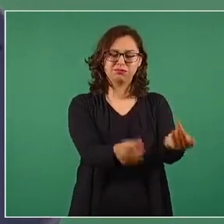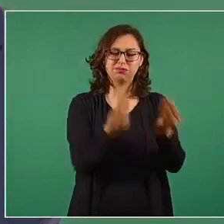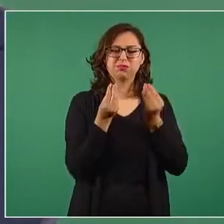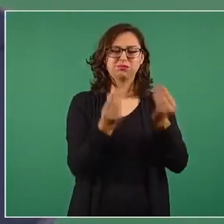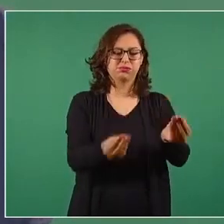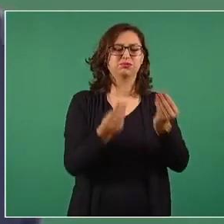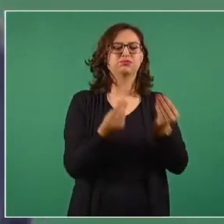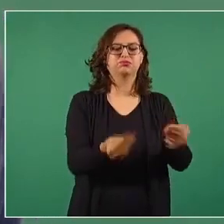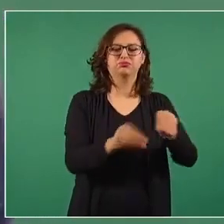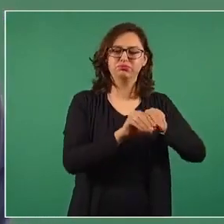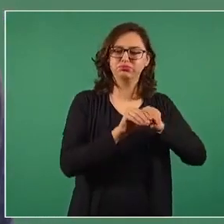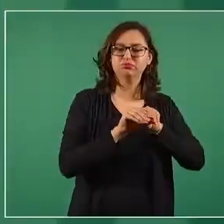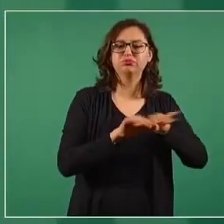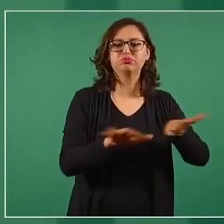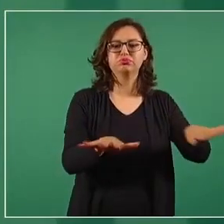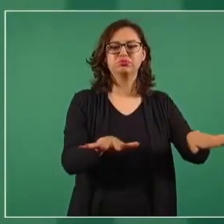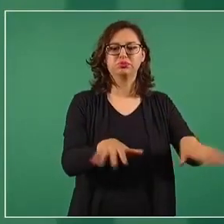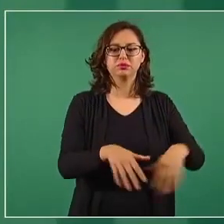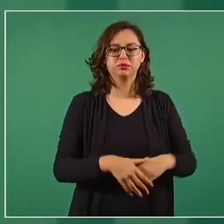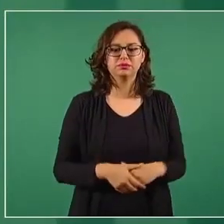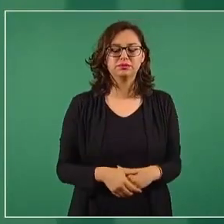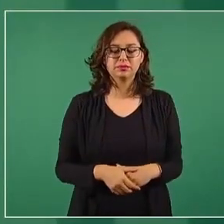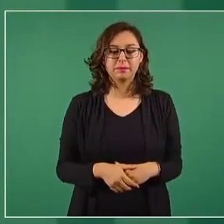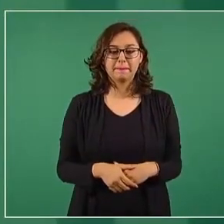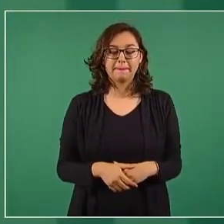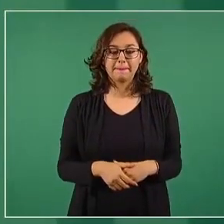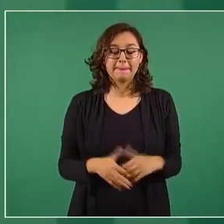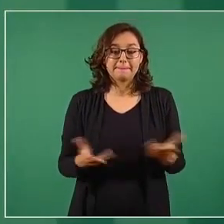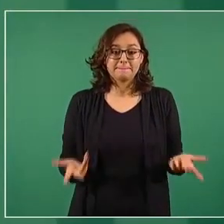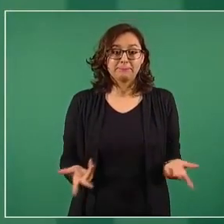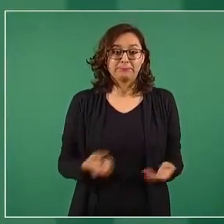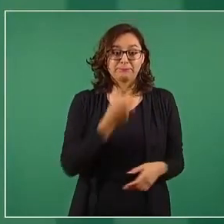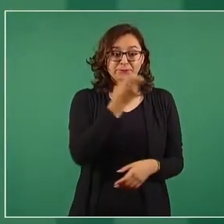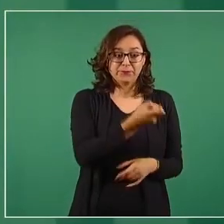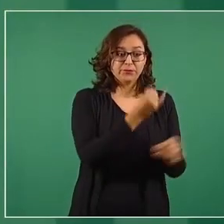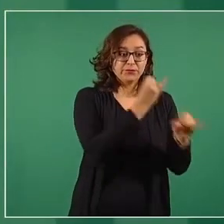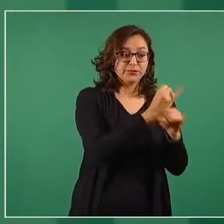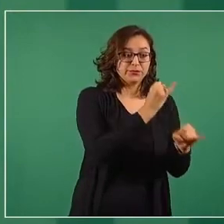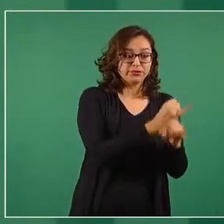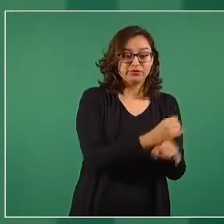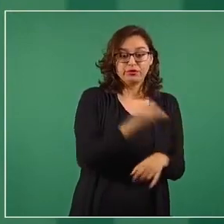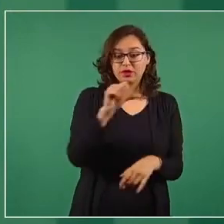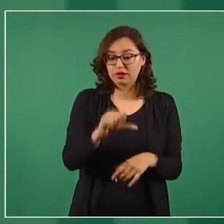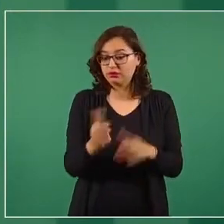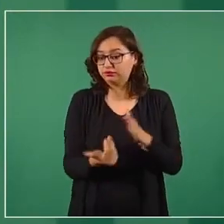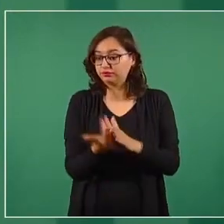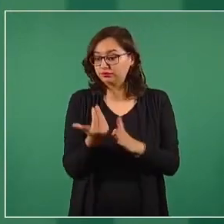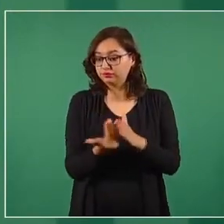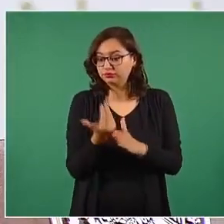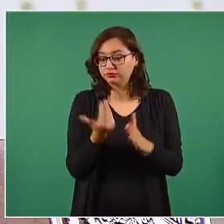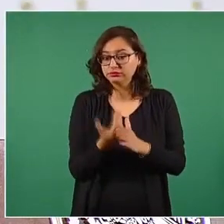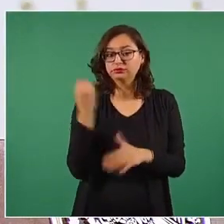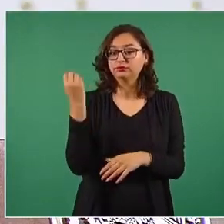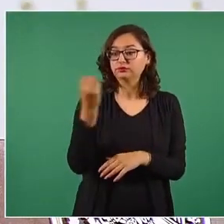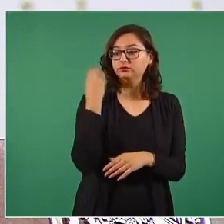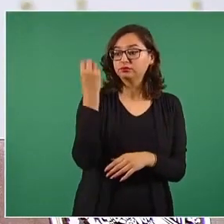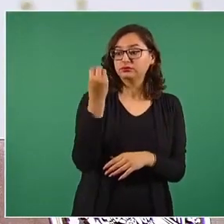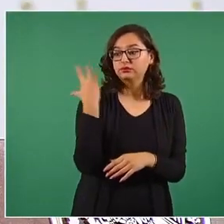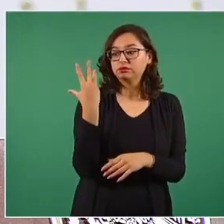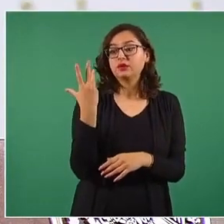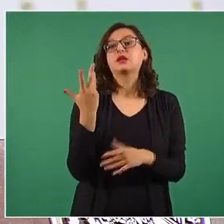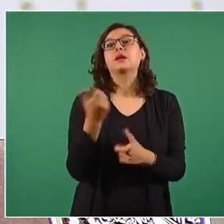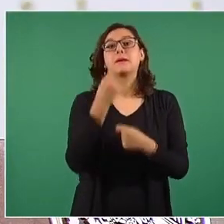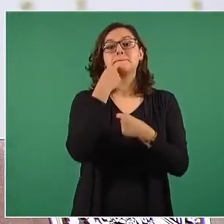Si no fuese por eso, y por la mañanera, y por la